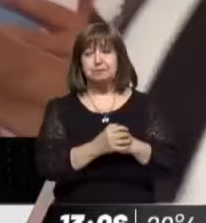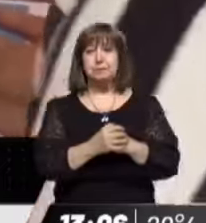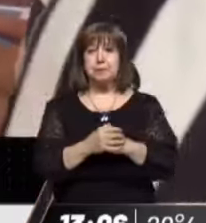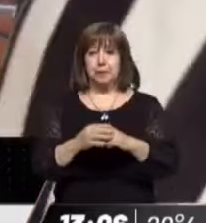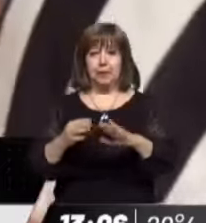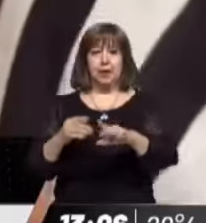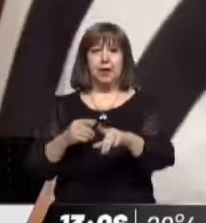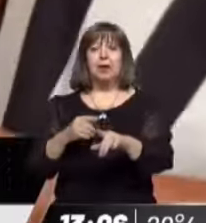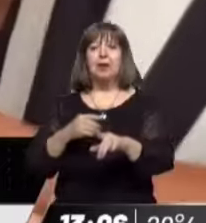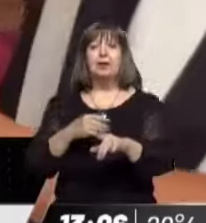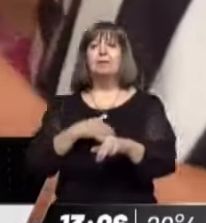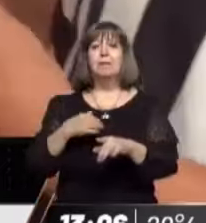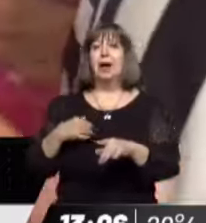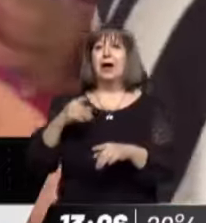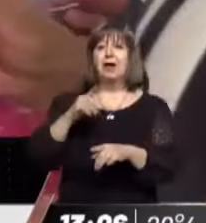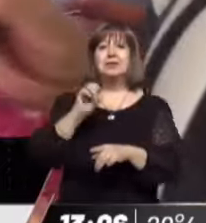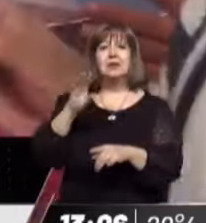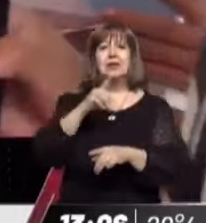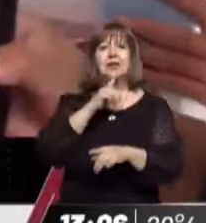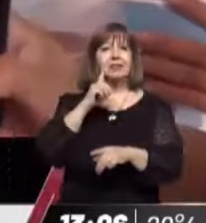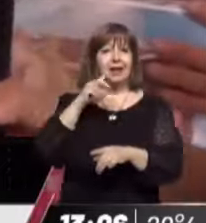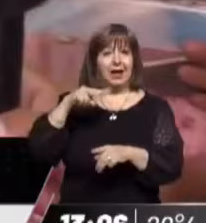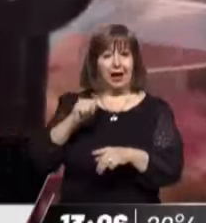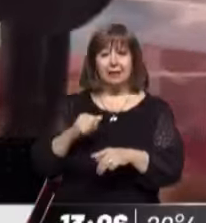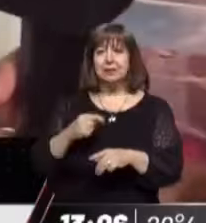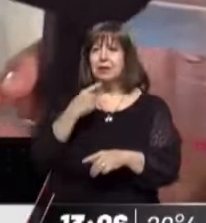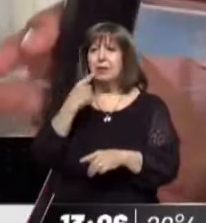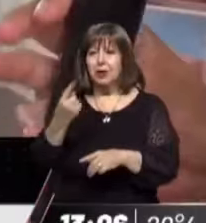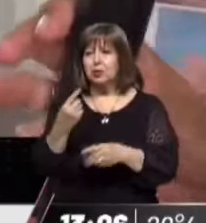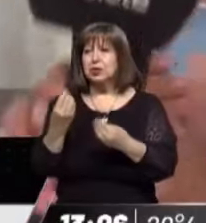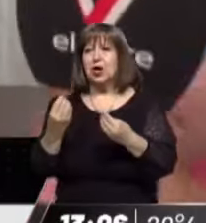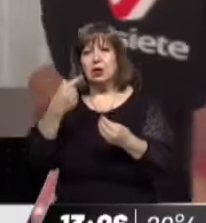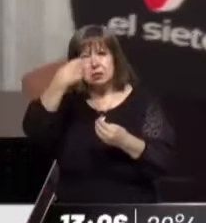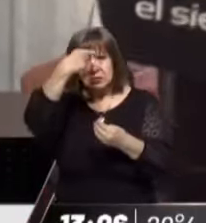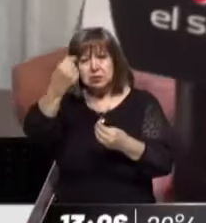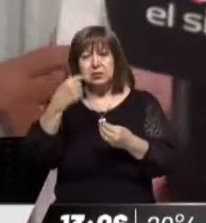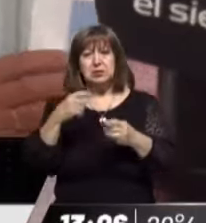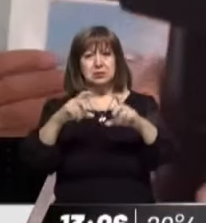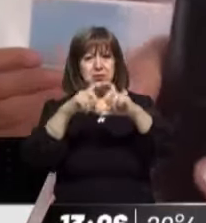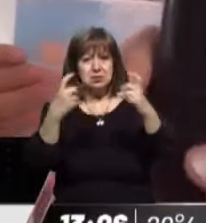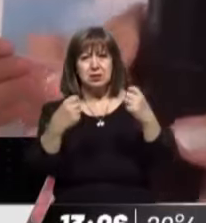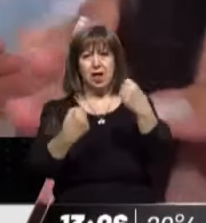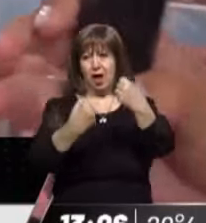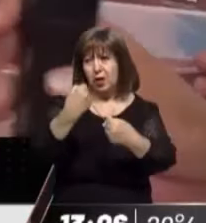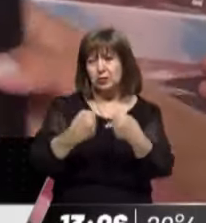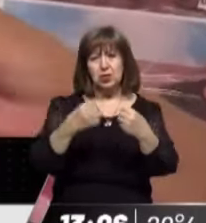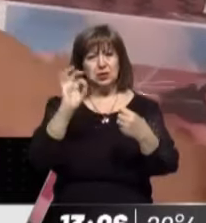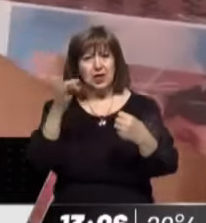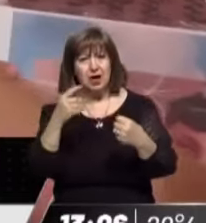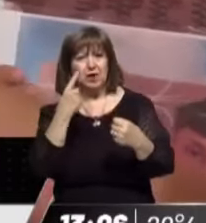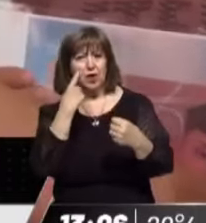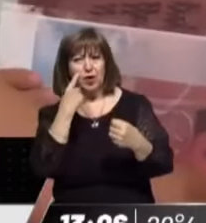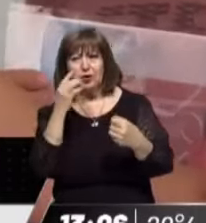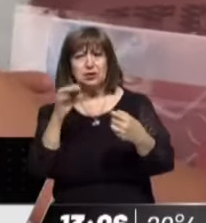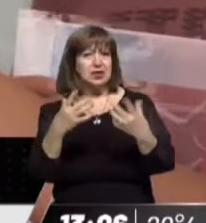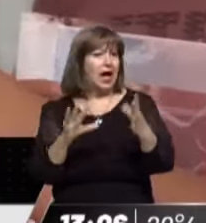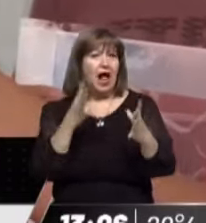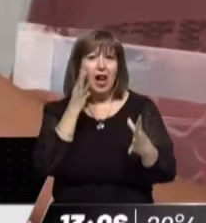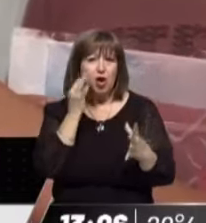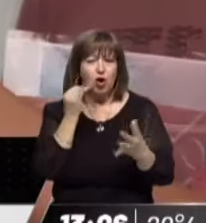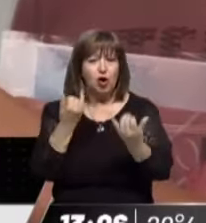Tina Tina Y ahora qué se sabe del conductor eh sabe la patente por ejemplo de la camioneta se sabe quién es